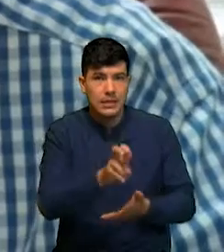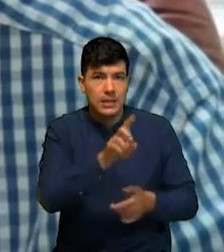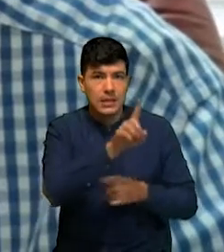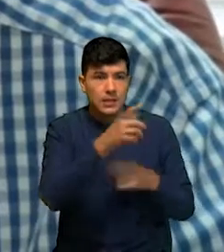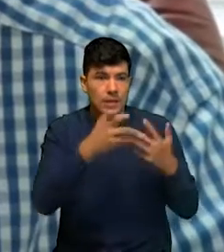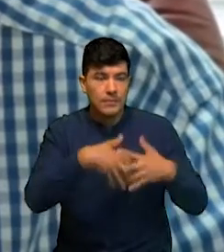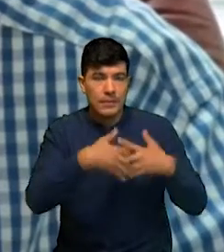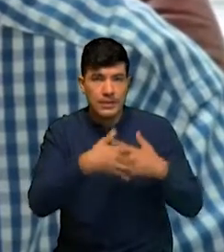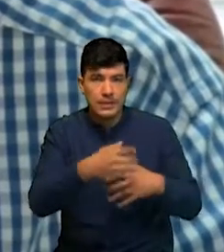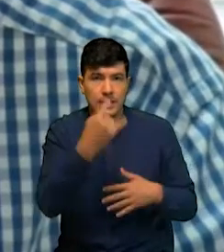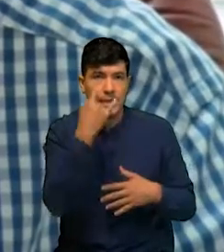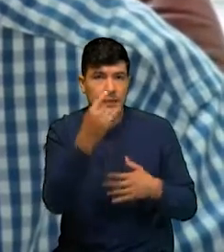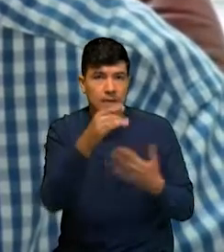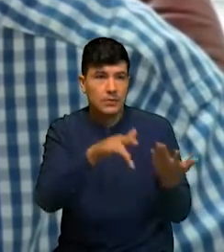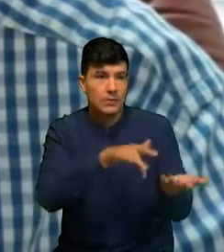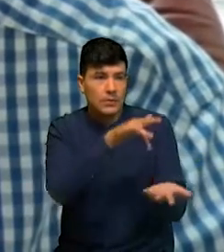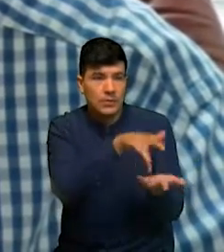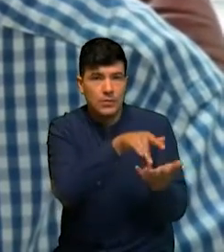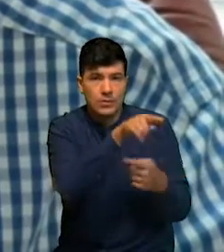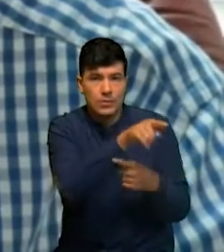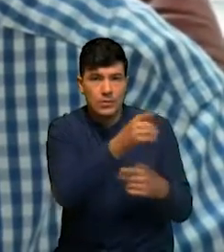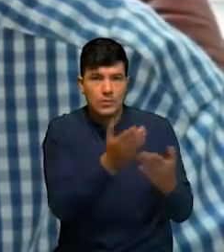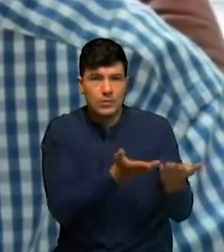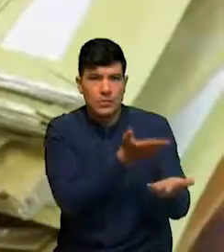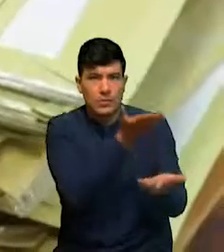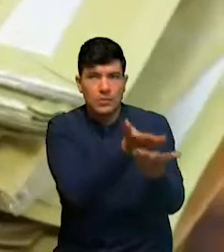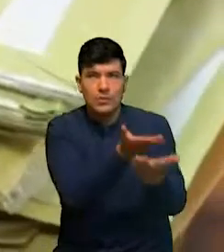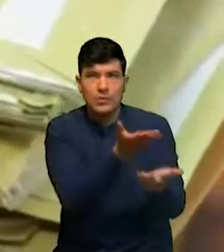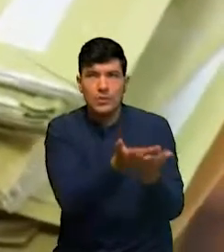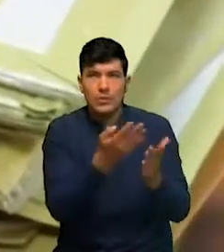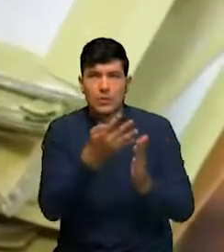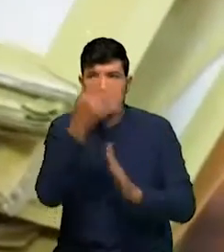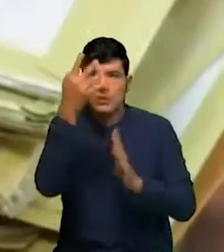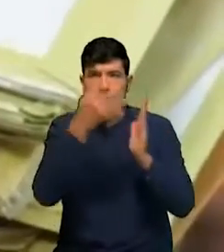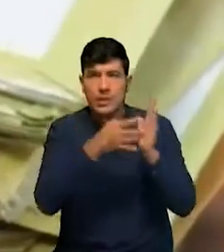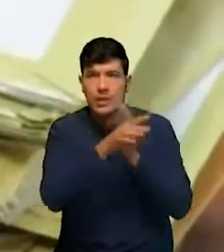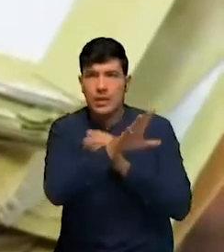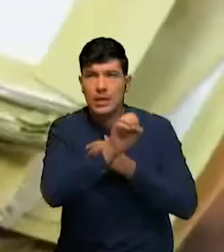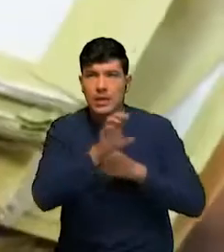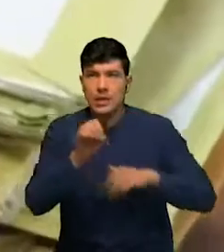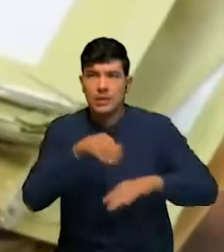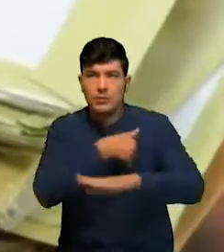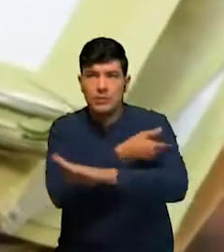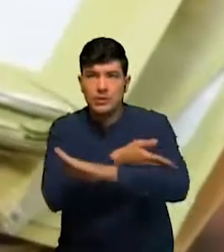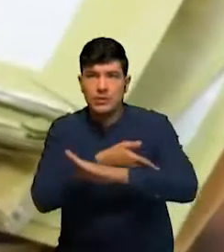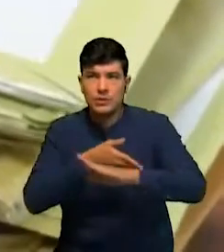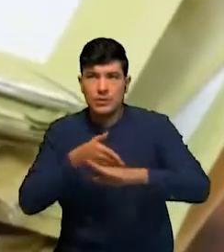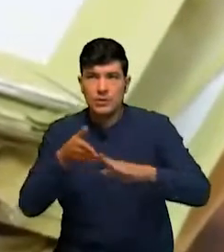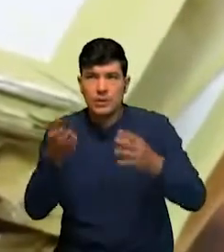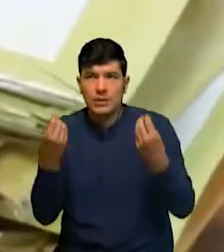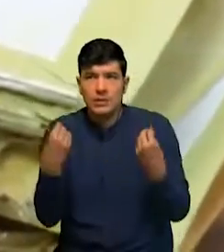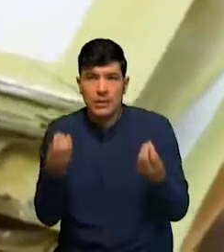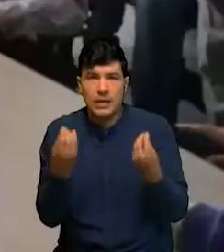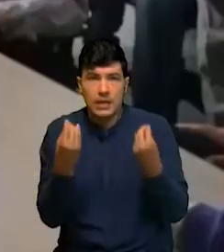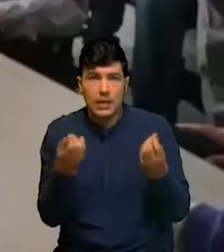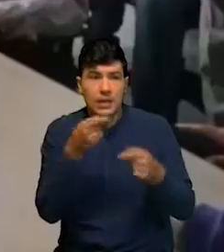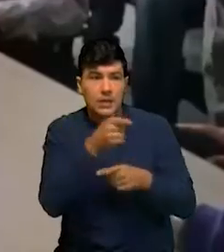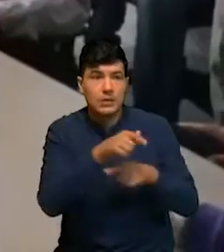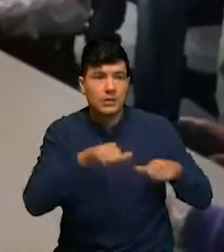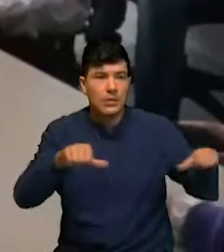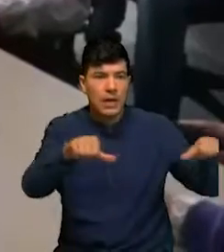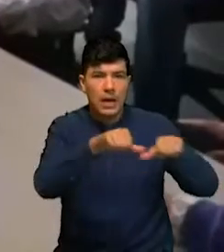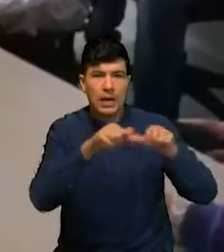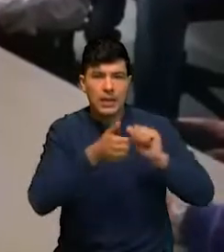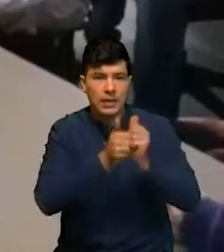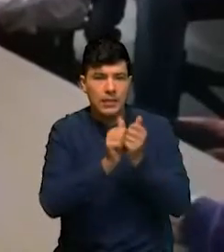oferentes en una licitación de 4.500 millones de pesos para los escenarios deportivos